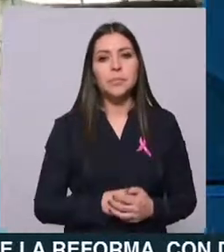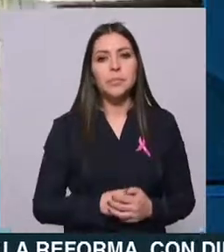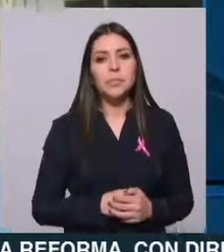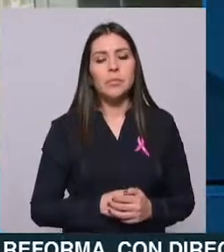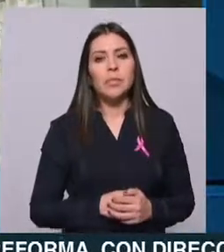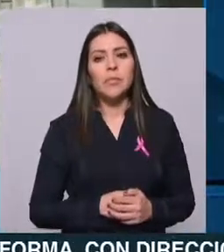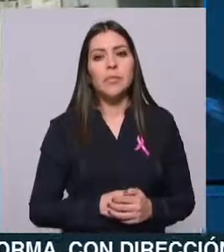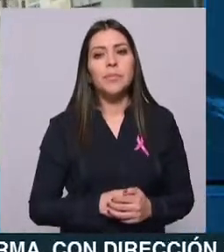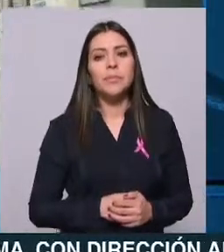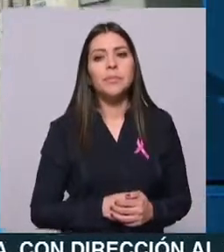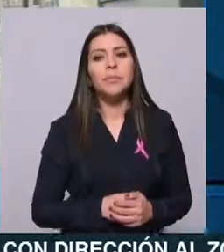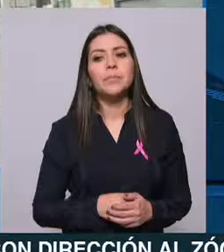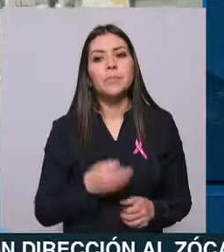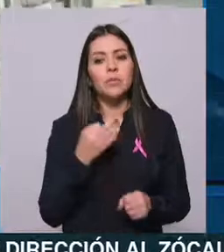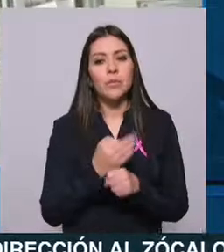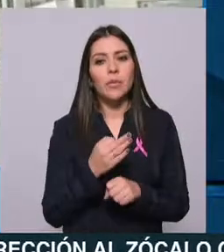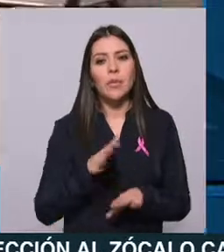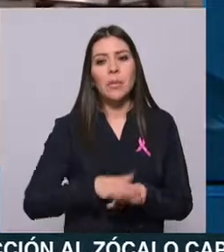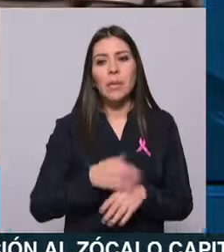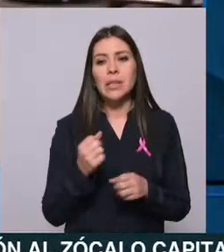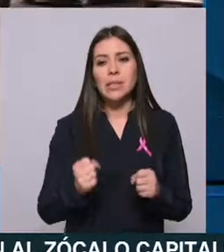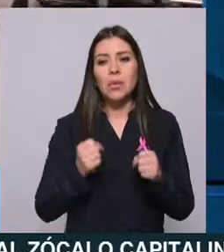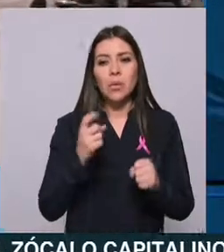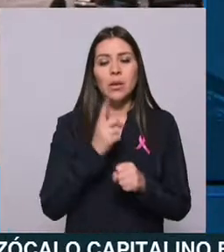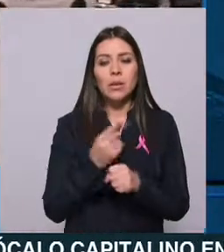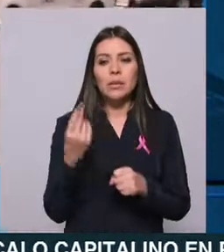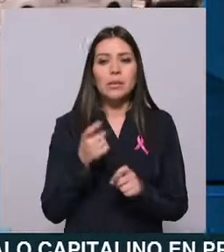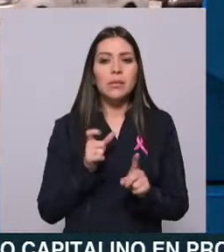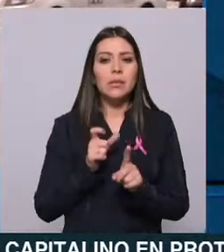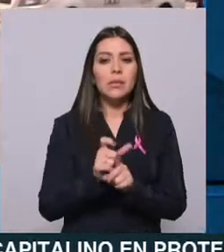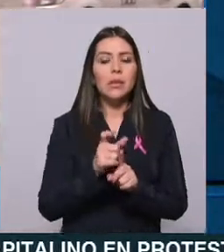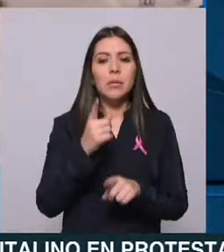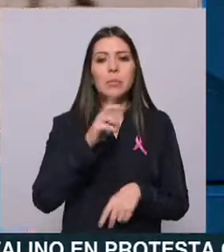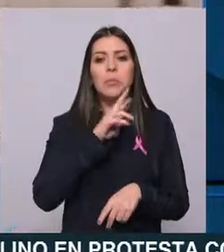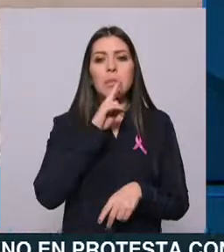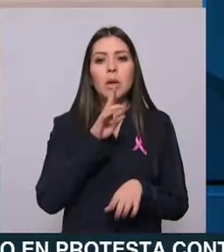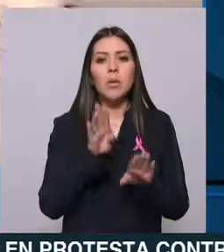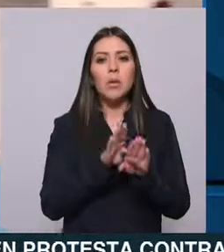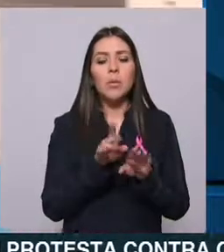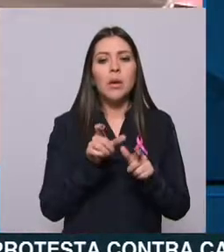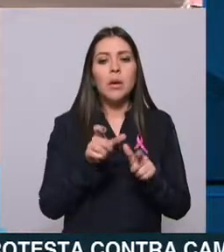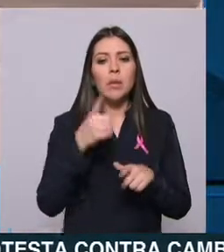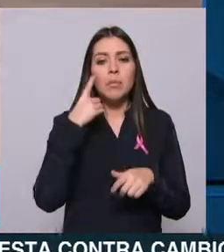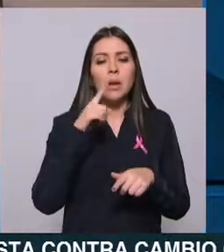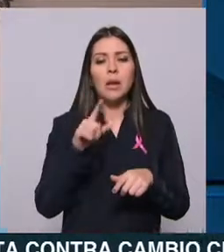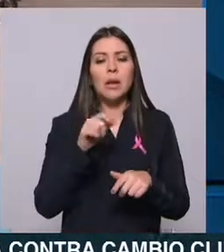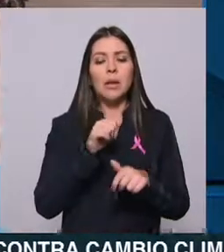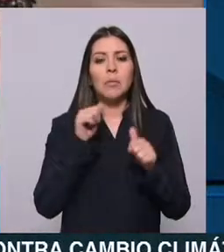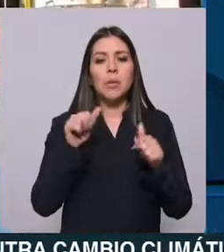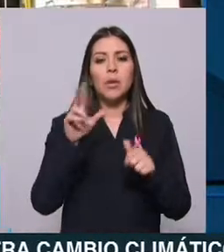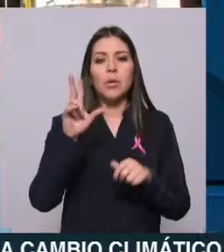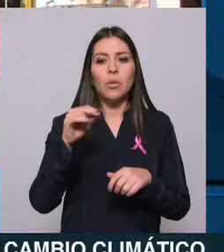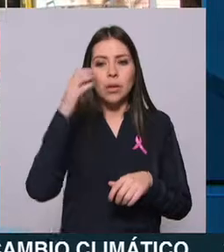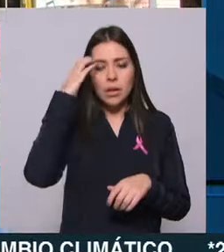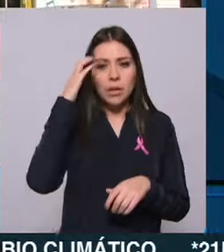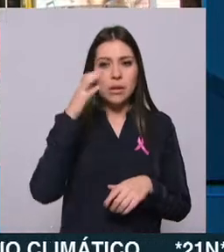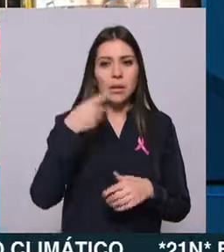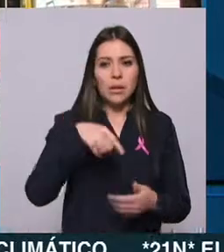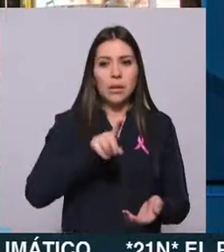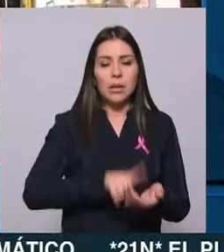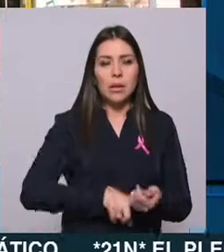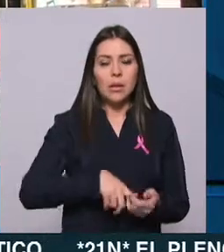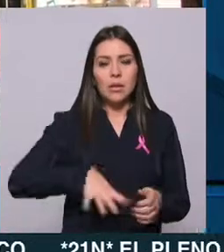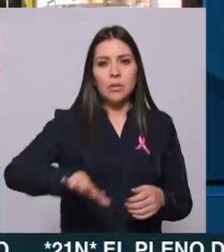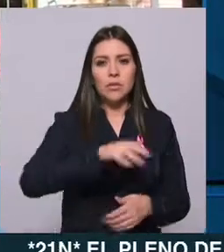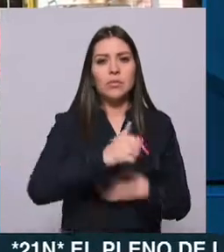aumentar todavía la seguridad en la alcaldía y para estar pues de la mejor manera posible exentos de crímenes dentro de lo que cabe en